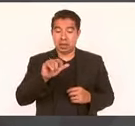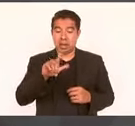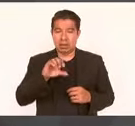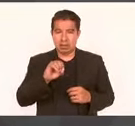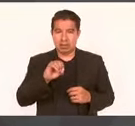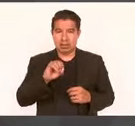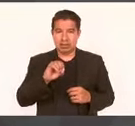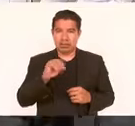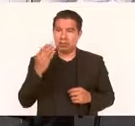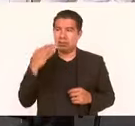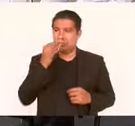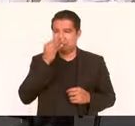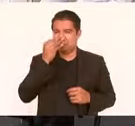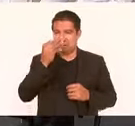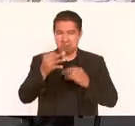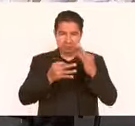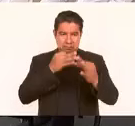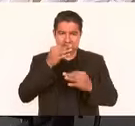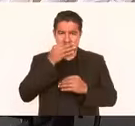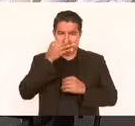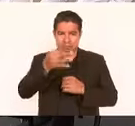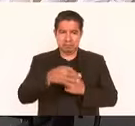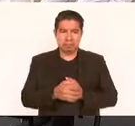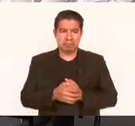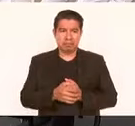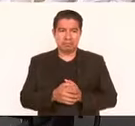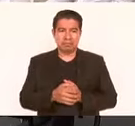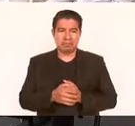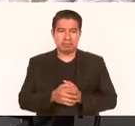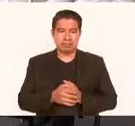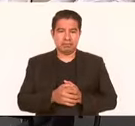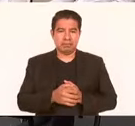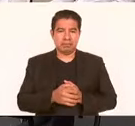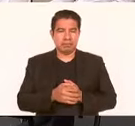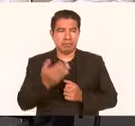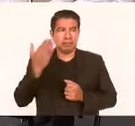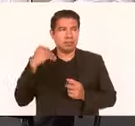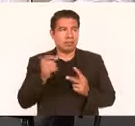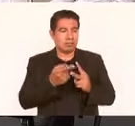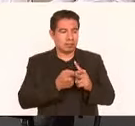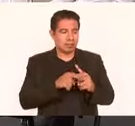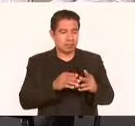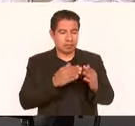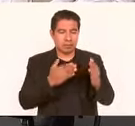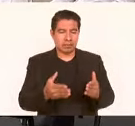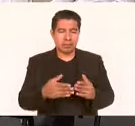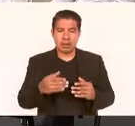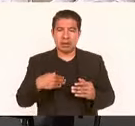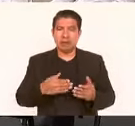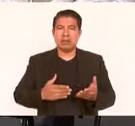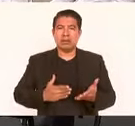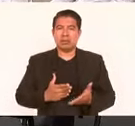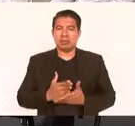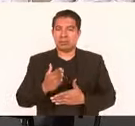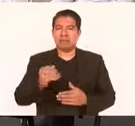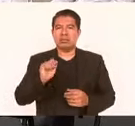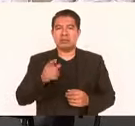decía yo que cuando llegan los conquistadores, los